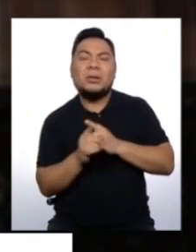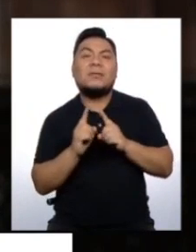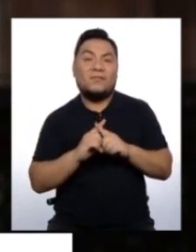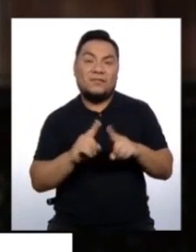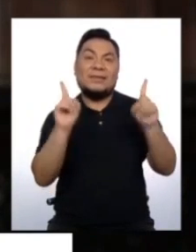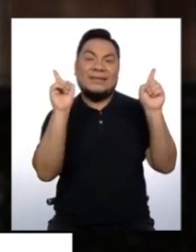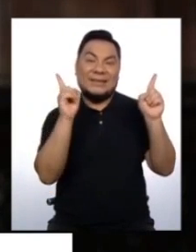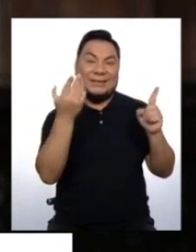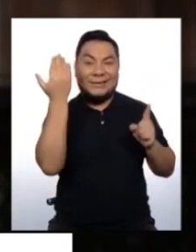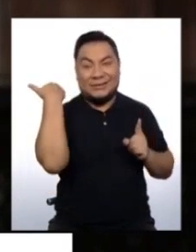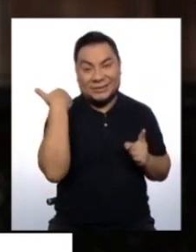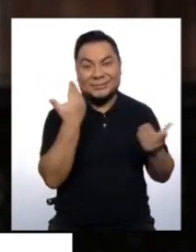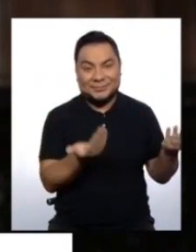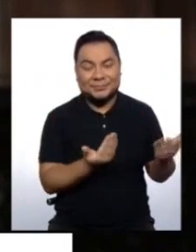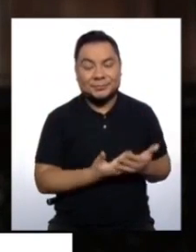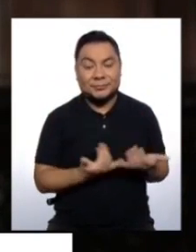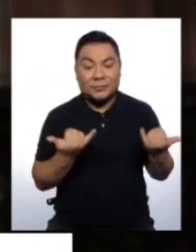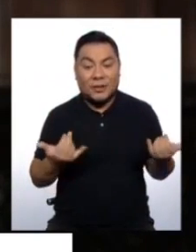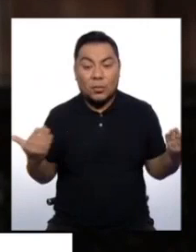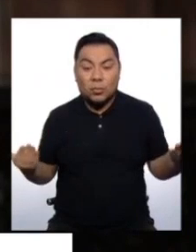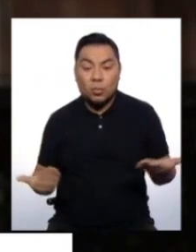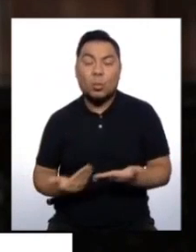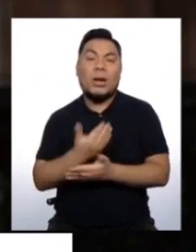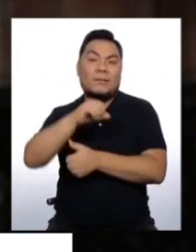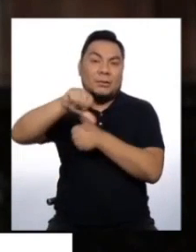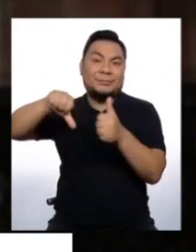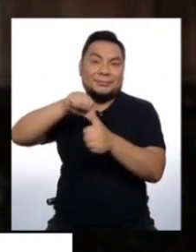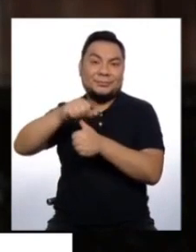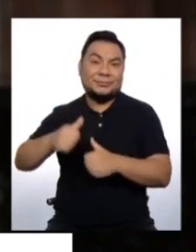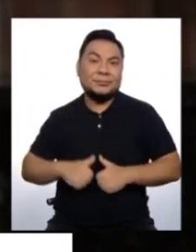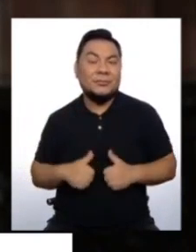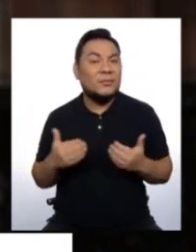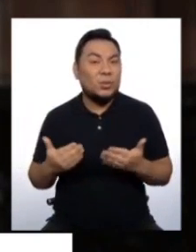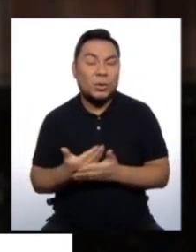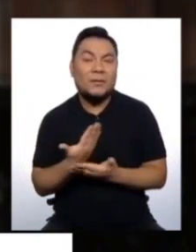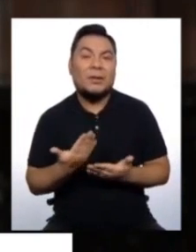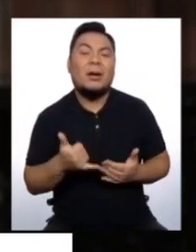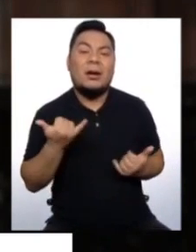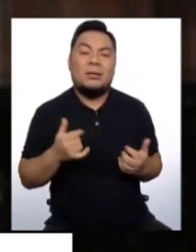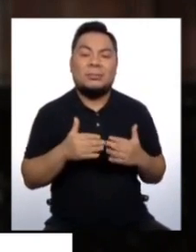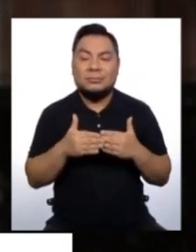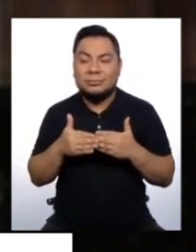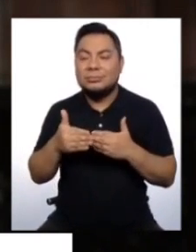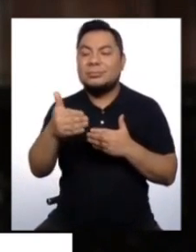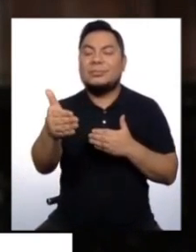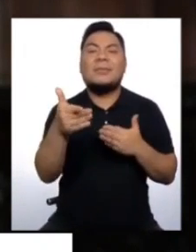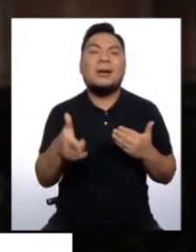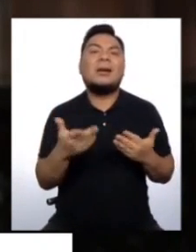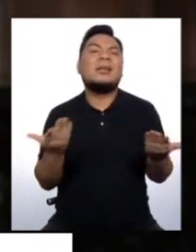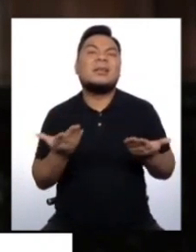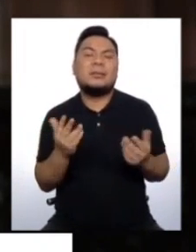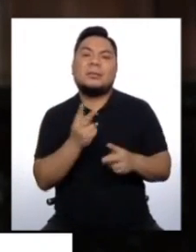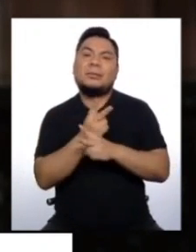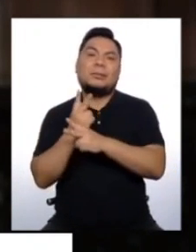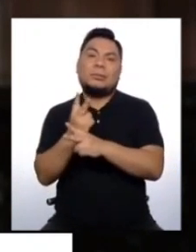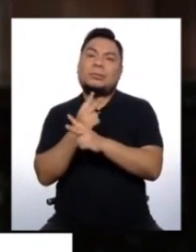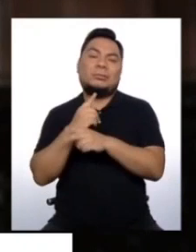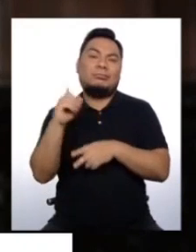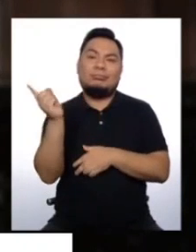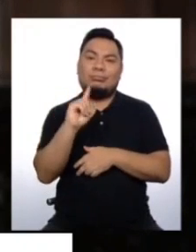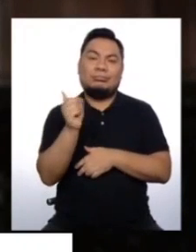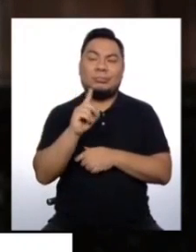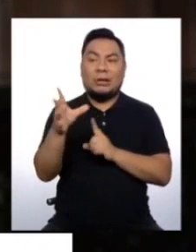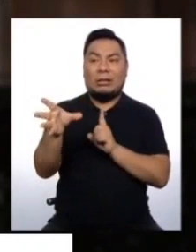manera, y en esta nueva convivencia lo que rige el principio es el cuidado a no